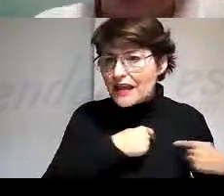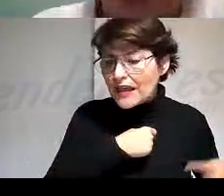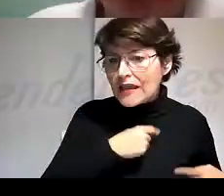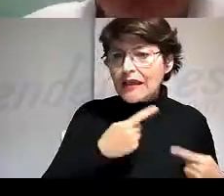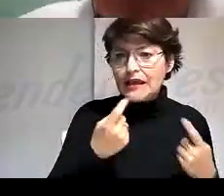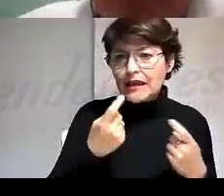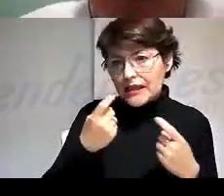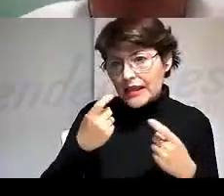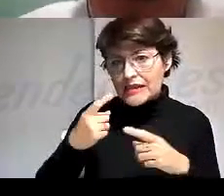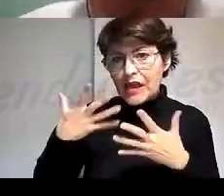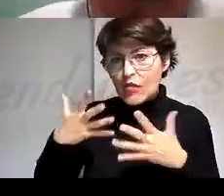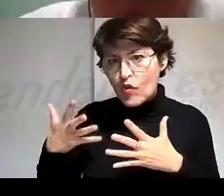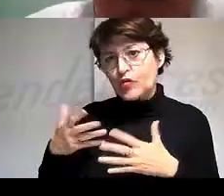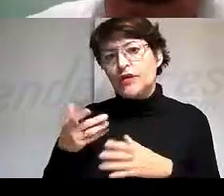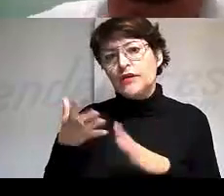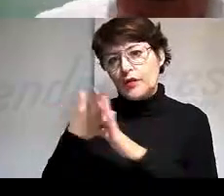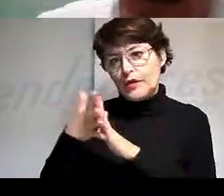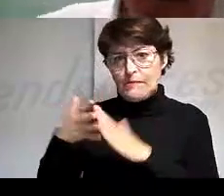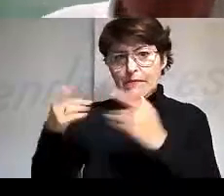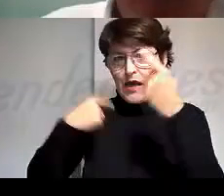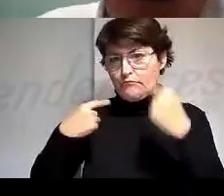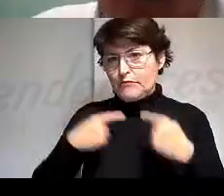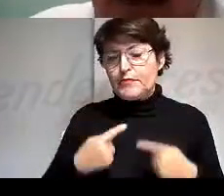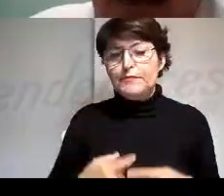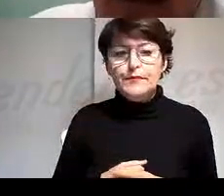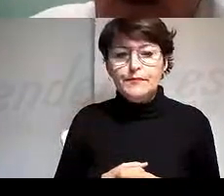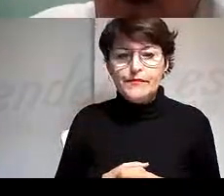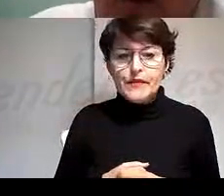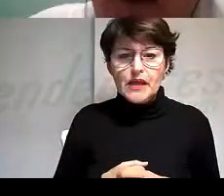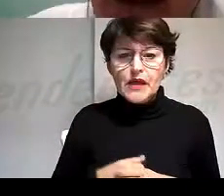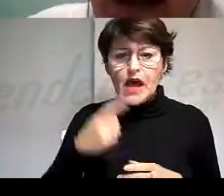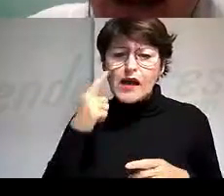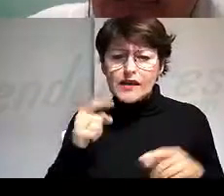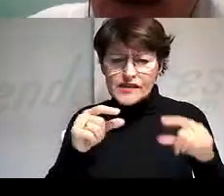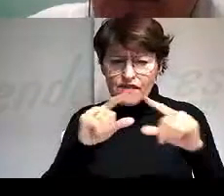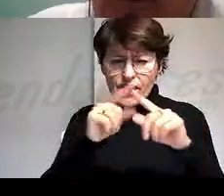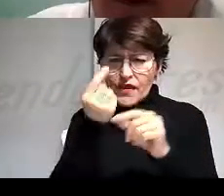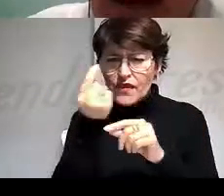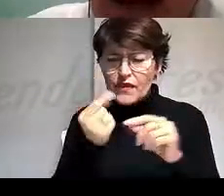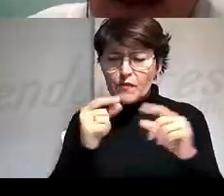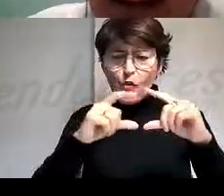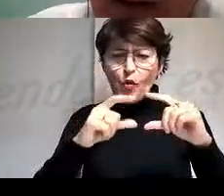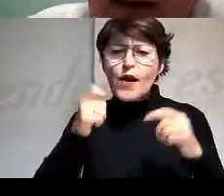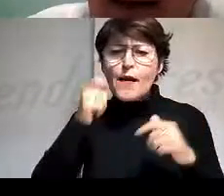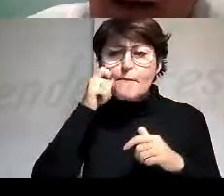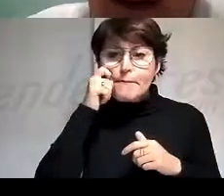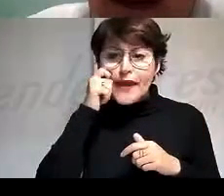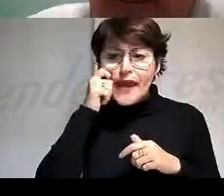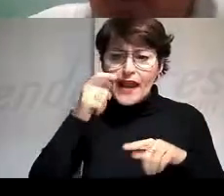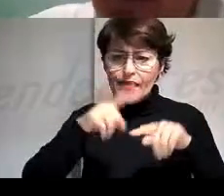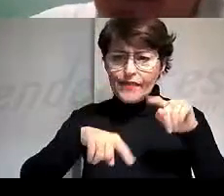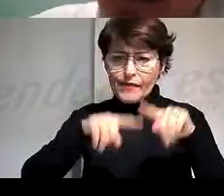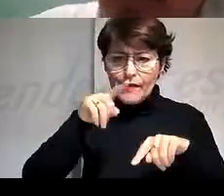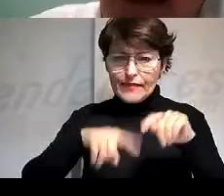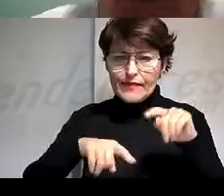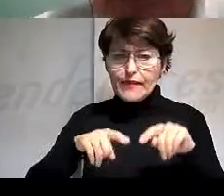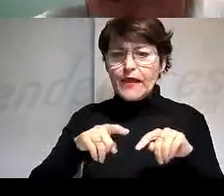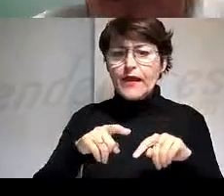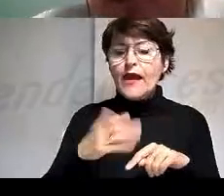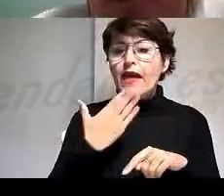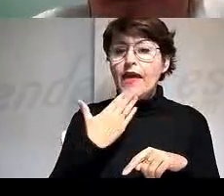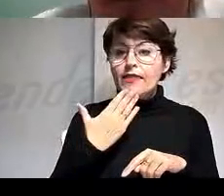proteína que es el colágeno. Y aquí veis una gráfica de cómo es la piel en función de la cantidad de colágeno que tenemos a